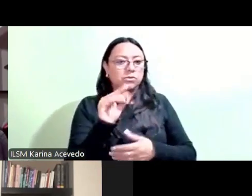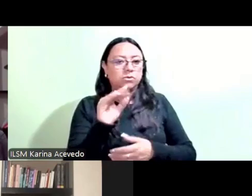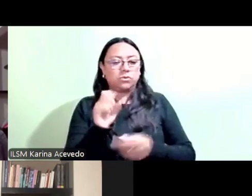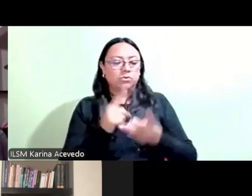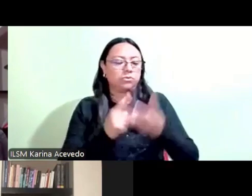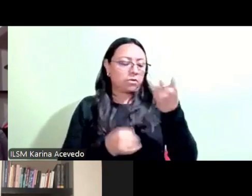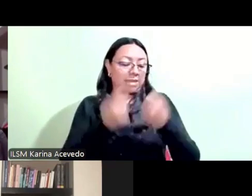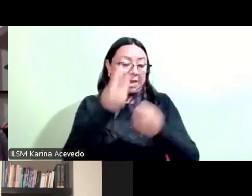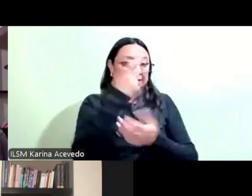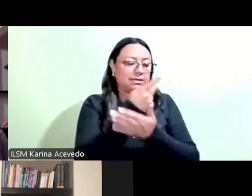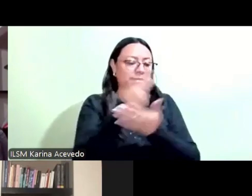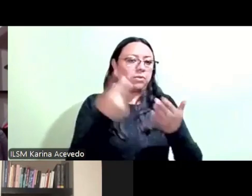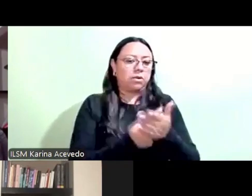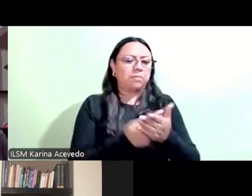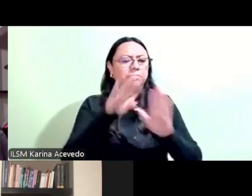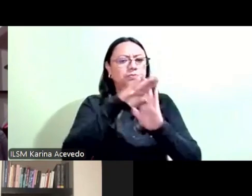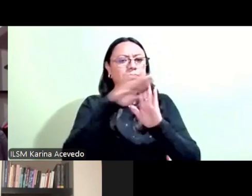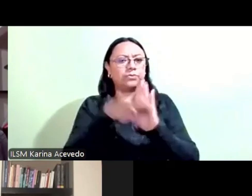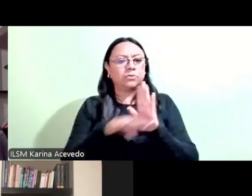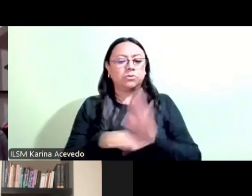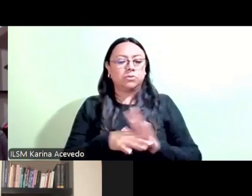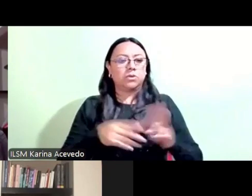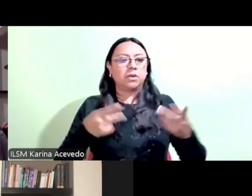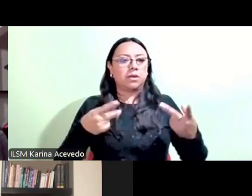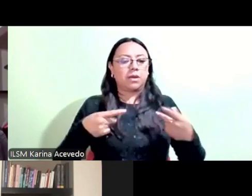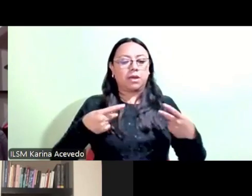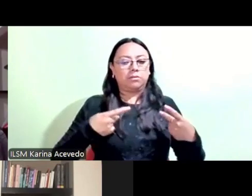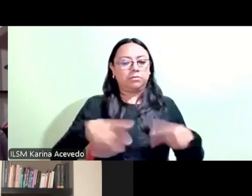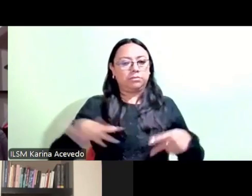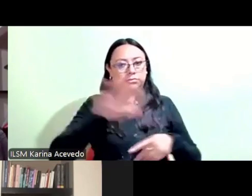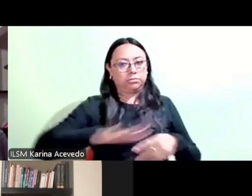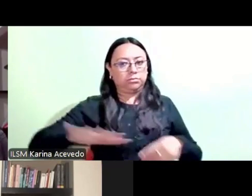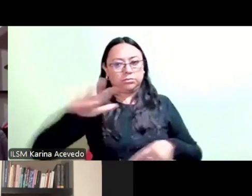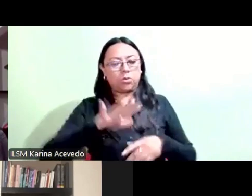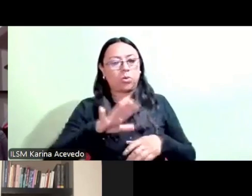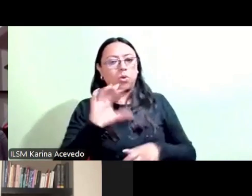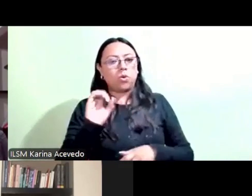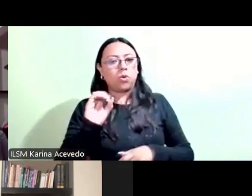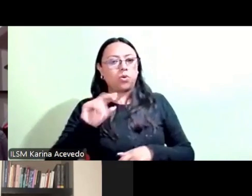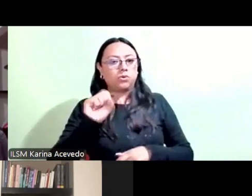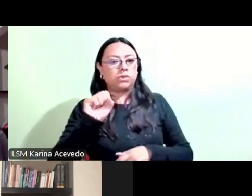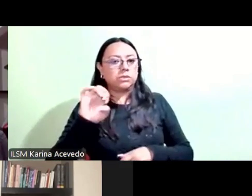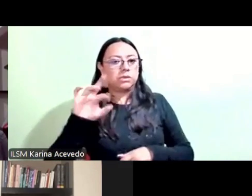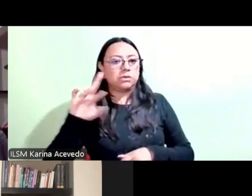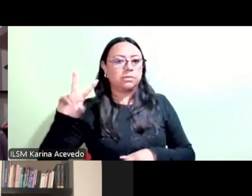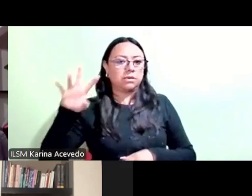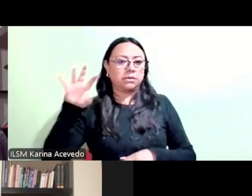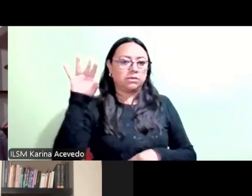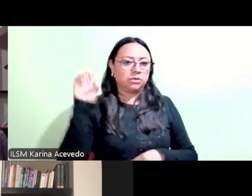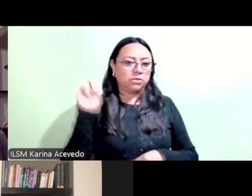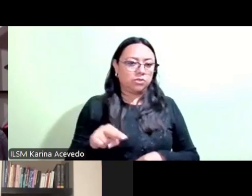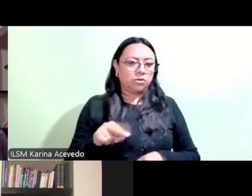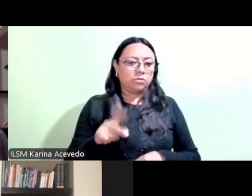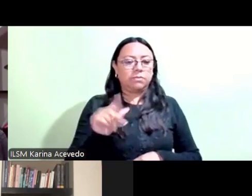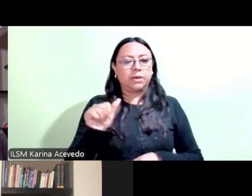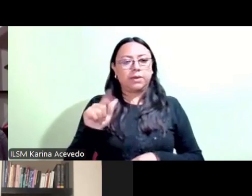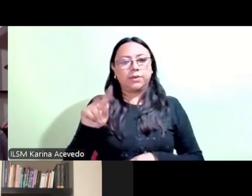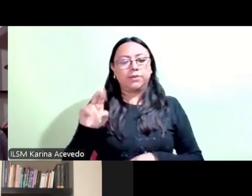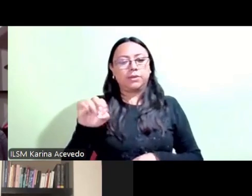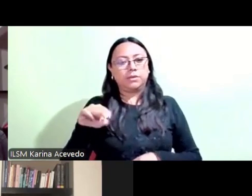que establece la existencia de zonas de conservación patrimonial, y en este sentido y de conformidad con el catálogo de inmuebles